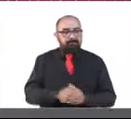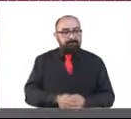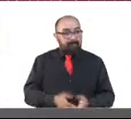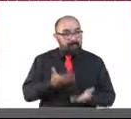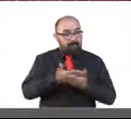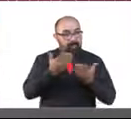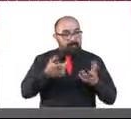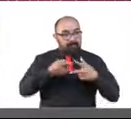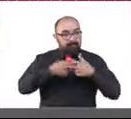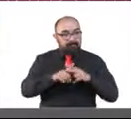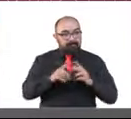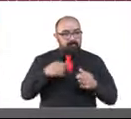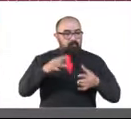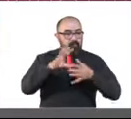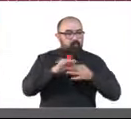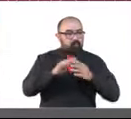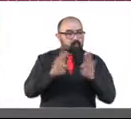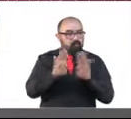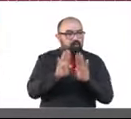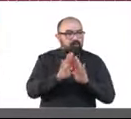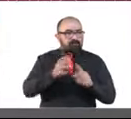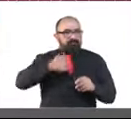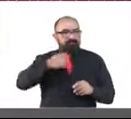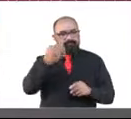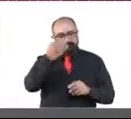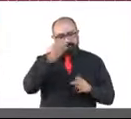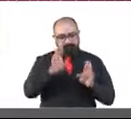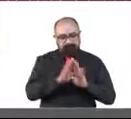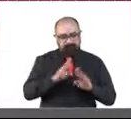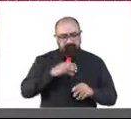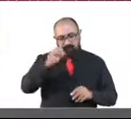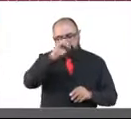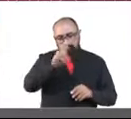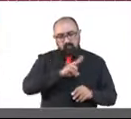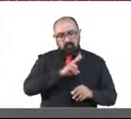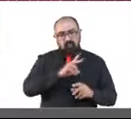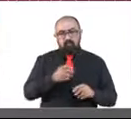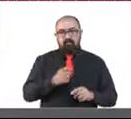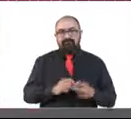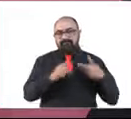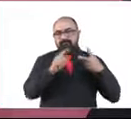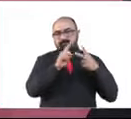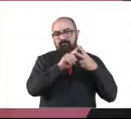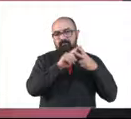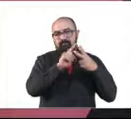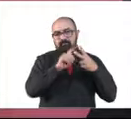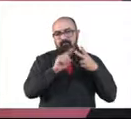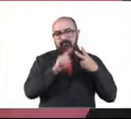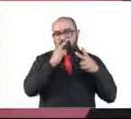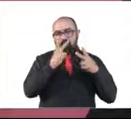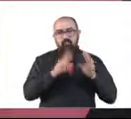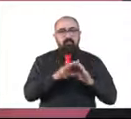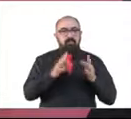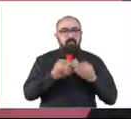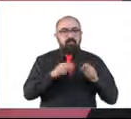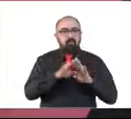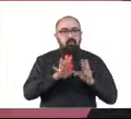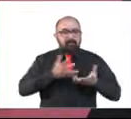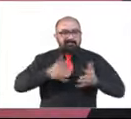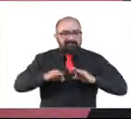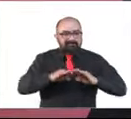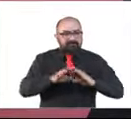convoca, bueno, yo primero quería como visualizar, digamos, dos grandes paradigmas, dos grandes visiones, dos